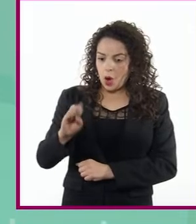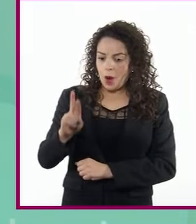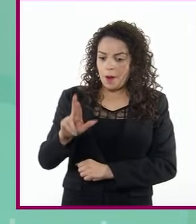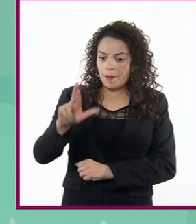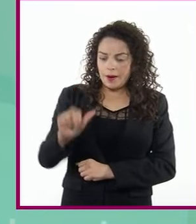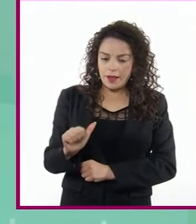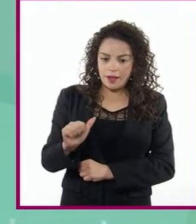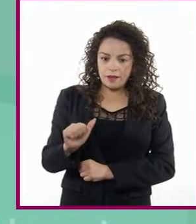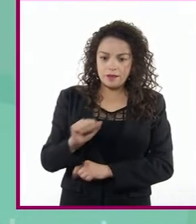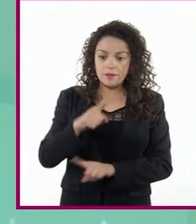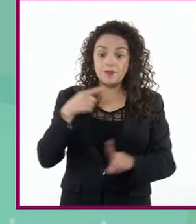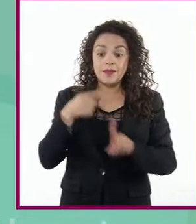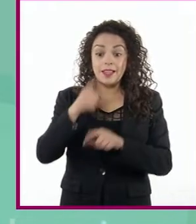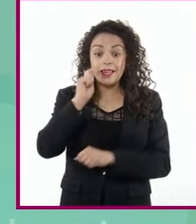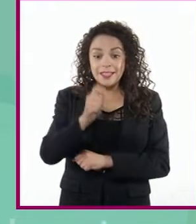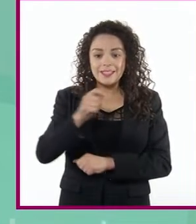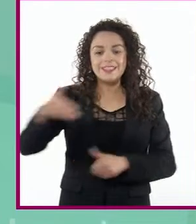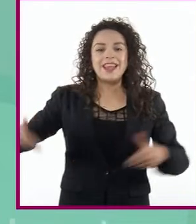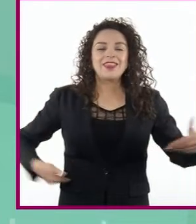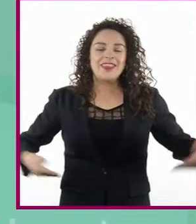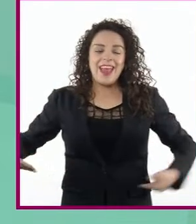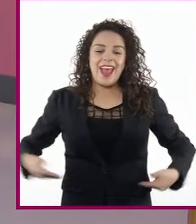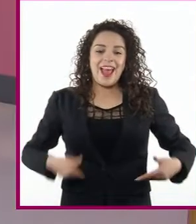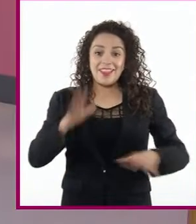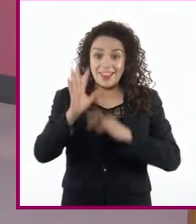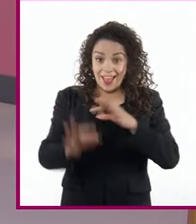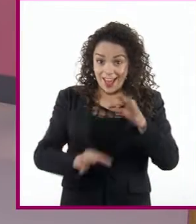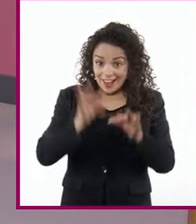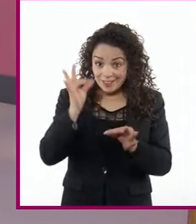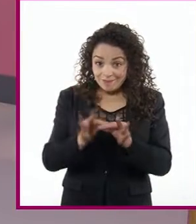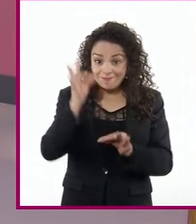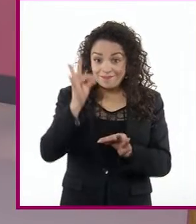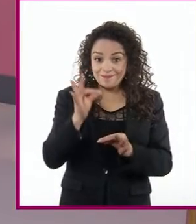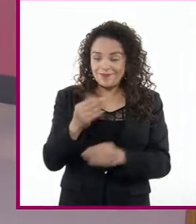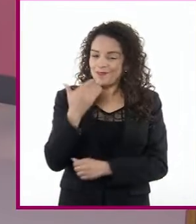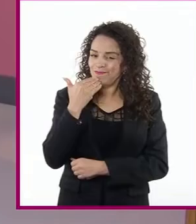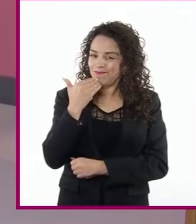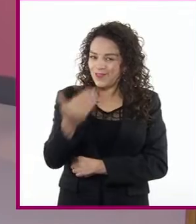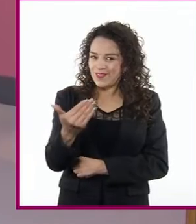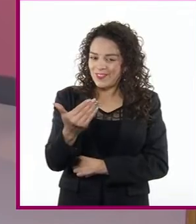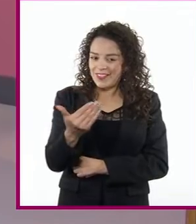concretamente obras de teatro. ¿Listas y listos? Muy bien,